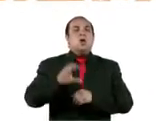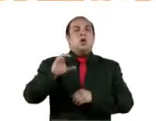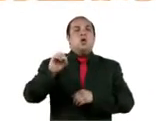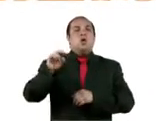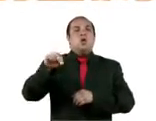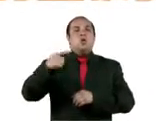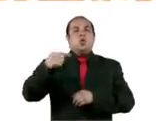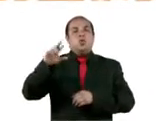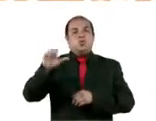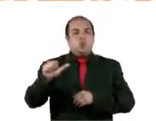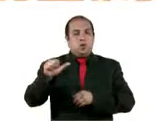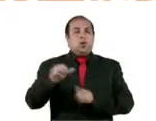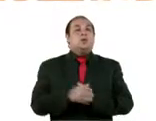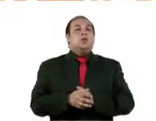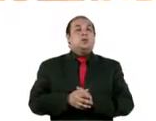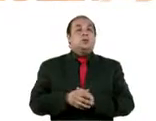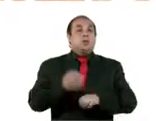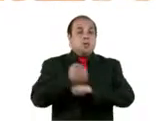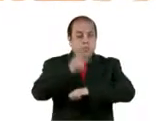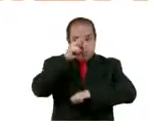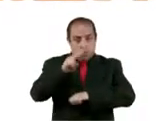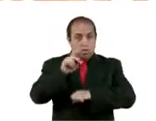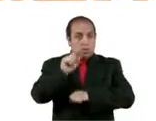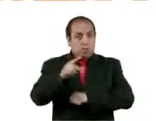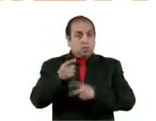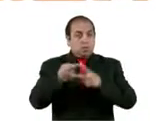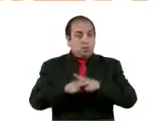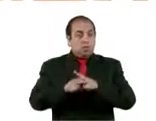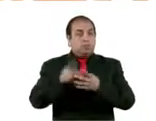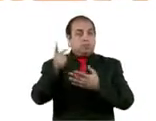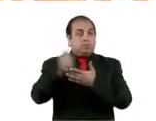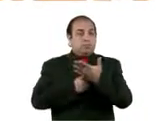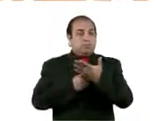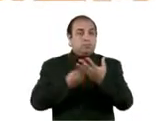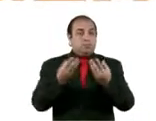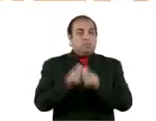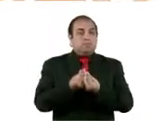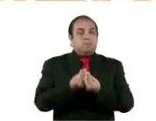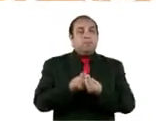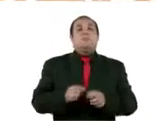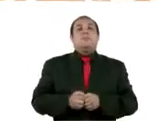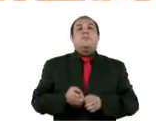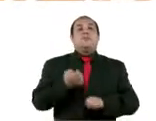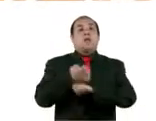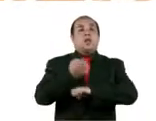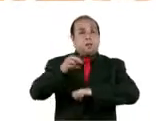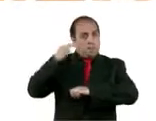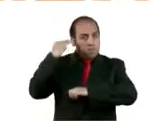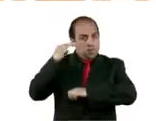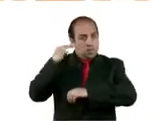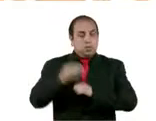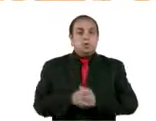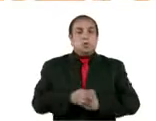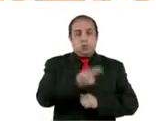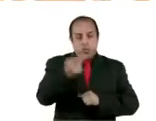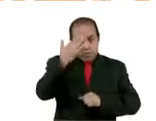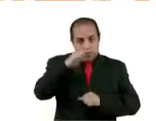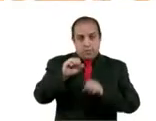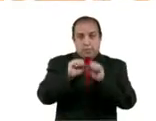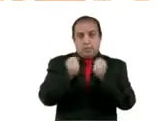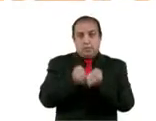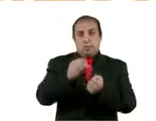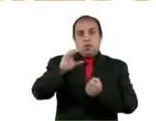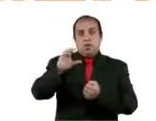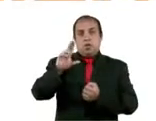México, inclusive vamos a iniciar un programa con el Estado de Michoacán, porque como ustedes saben, el sistema